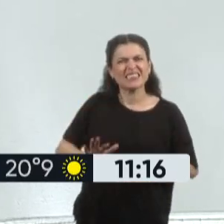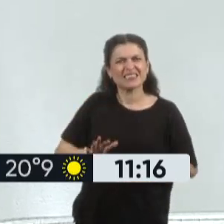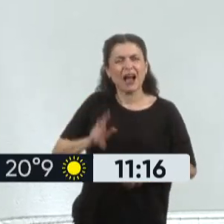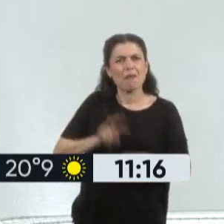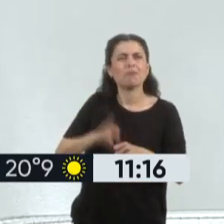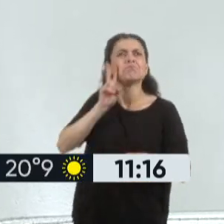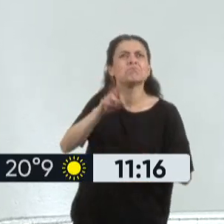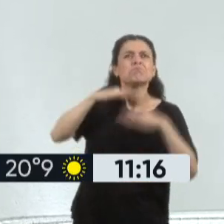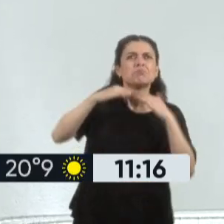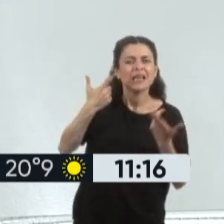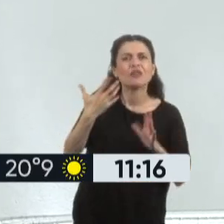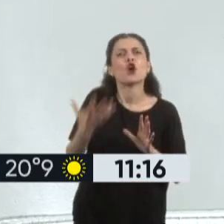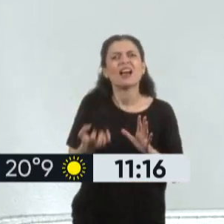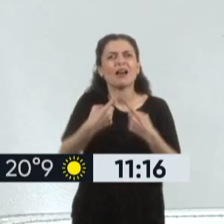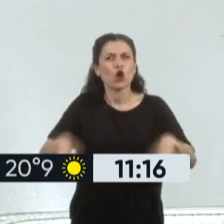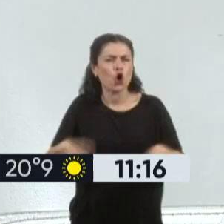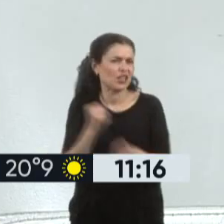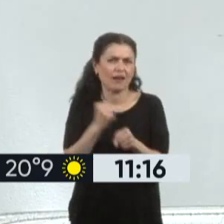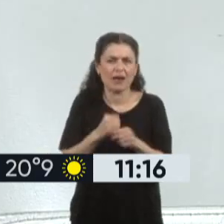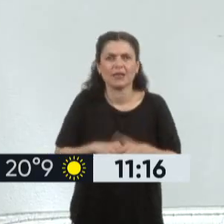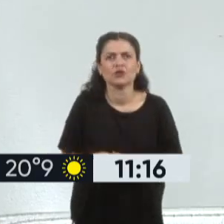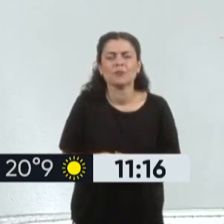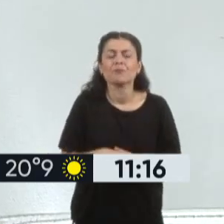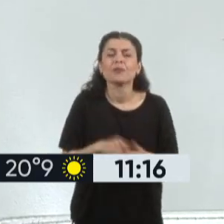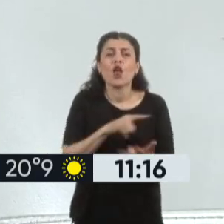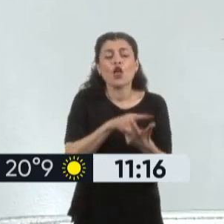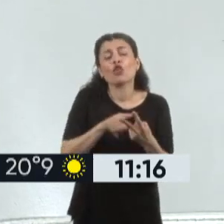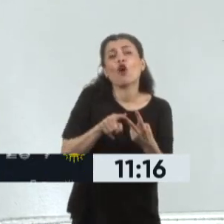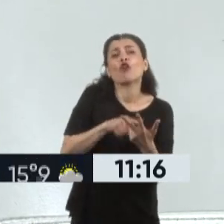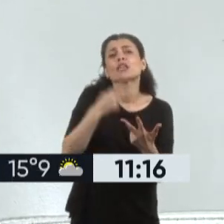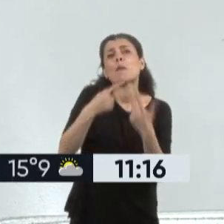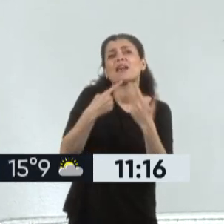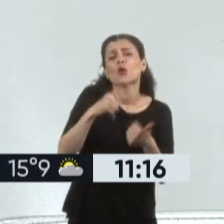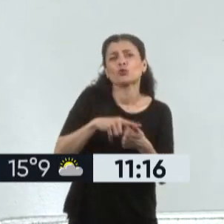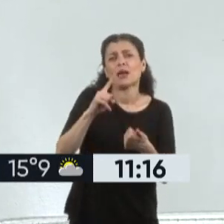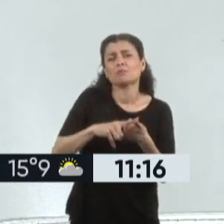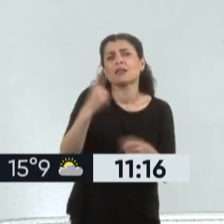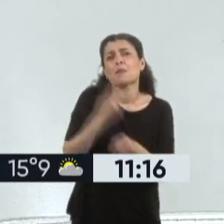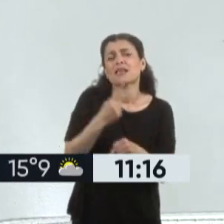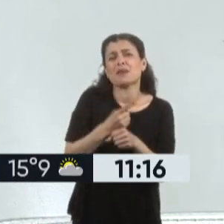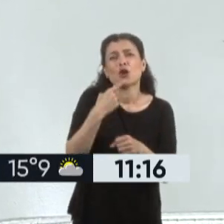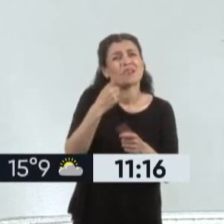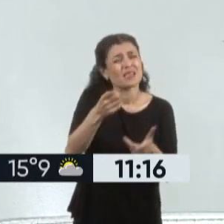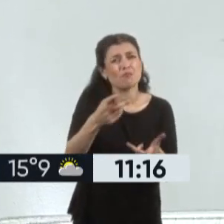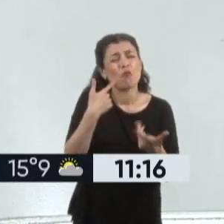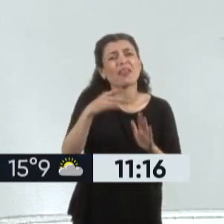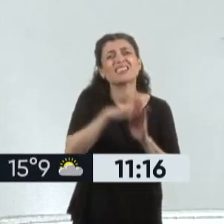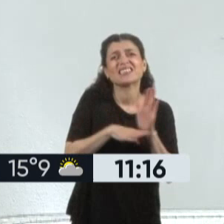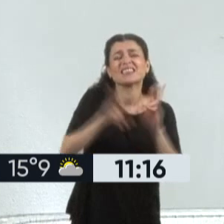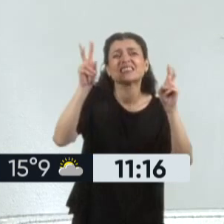Efectivamente, grabando. Le quería hacer 2 o 3 consultas. Una, a partir de lo que usted expresó recién de la agenda